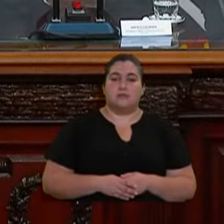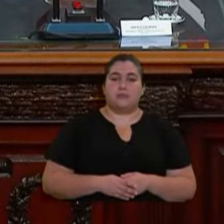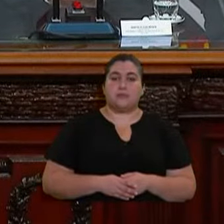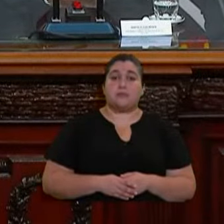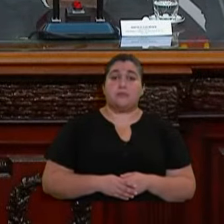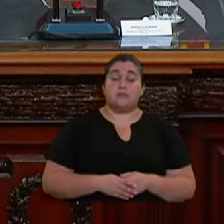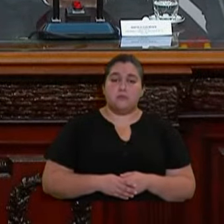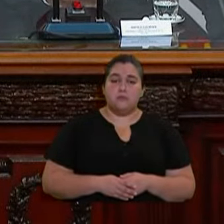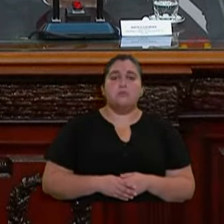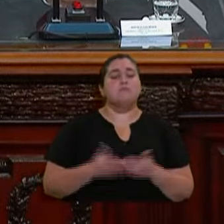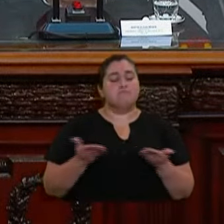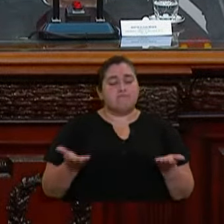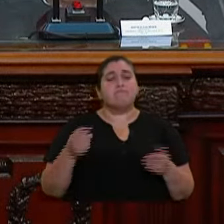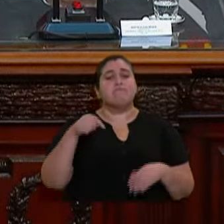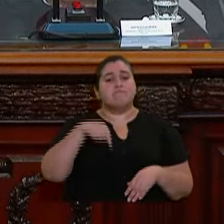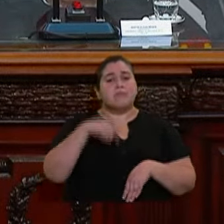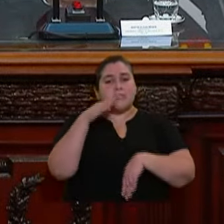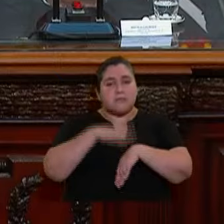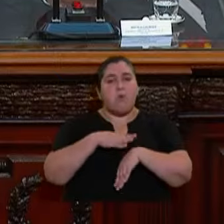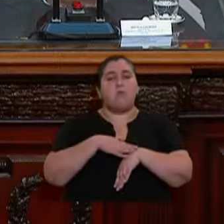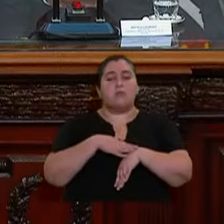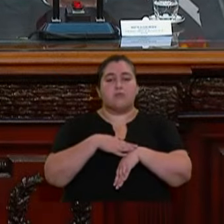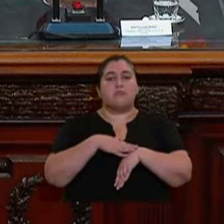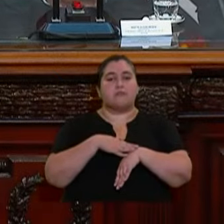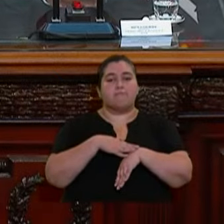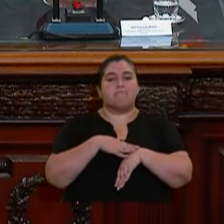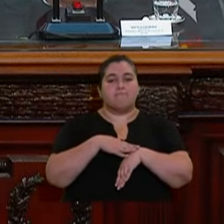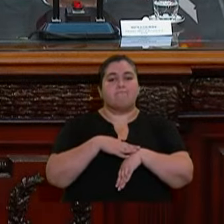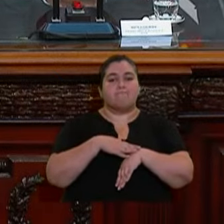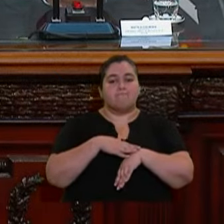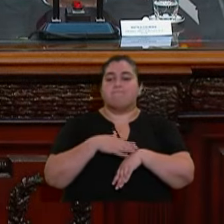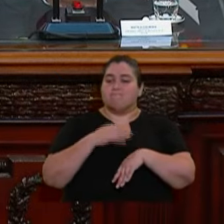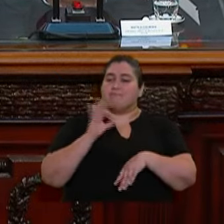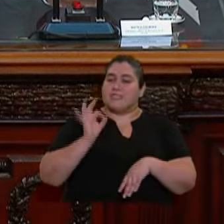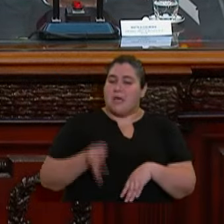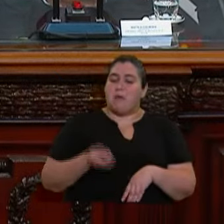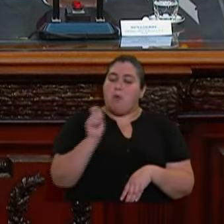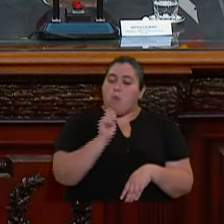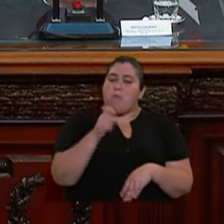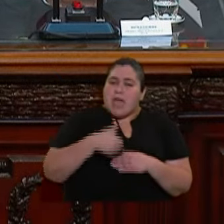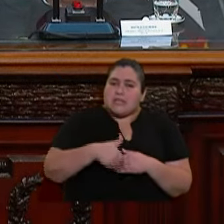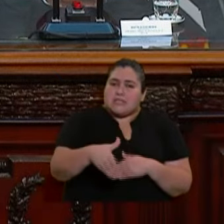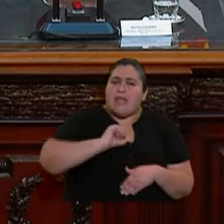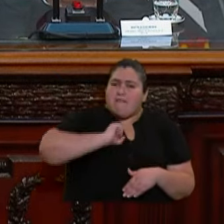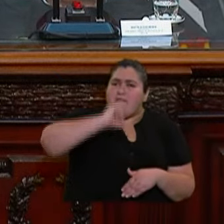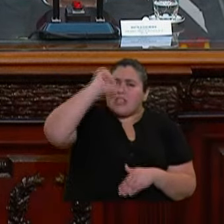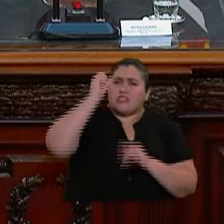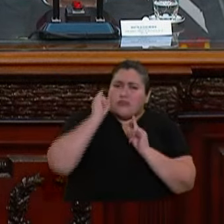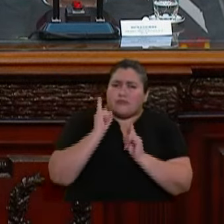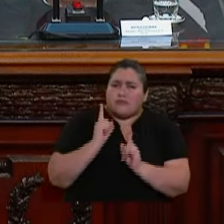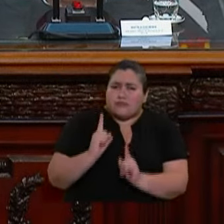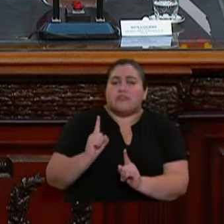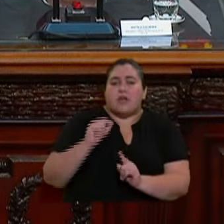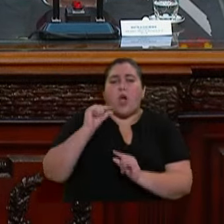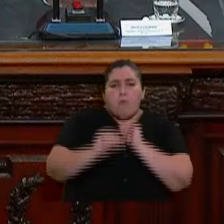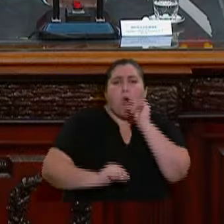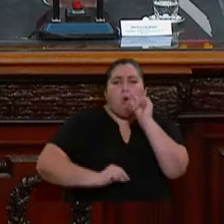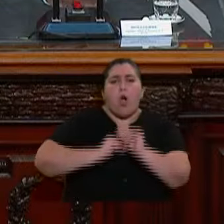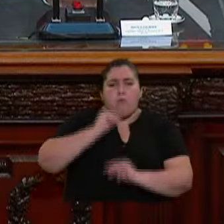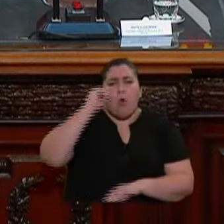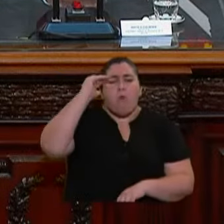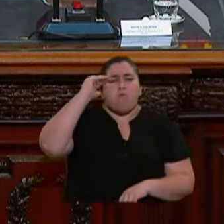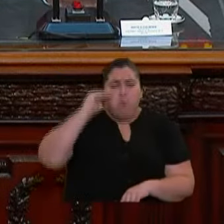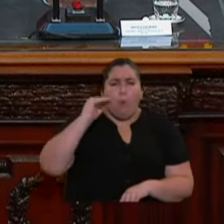Por lo tanto, en este contexto, pese a que aún quedan algunos meses de alta inflación, la misma seguirá cayendo